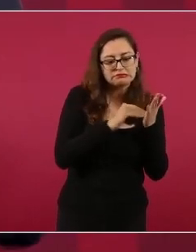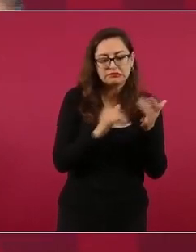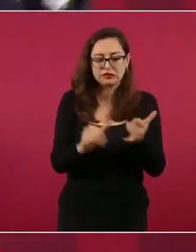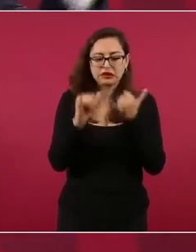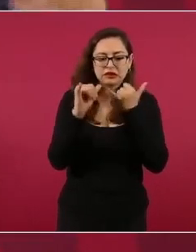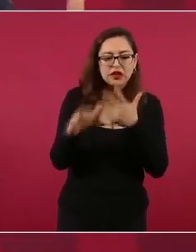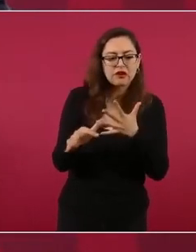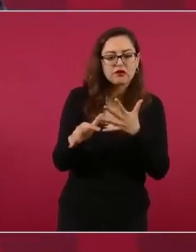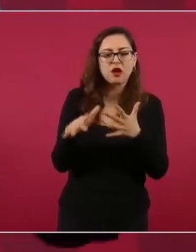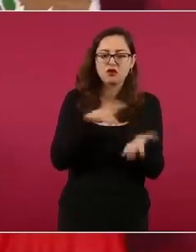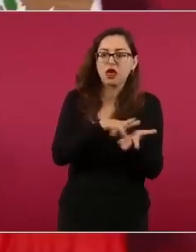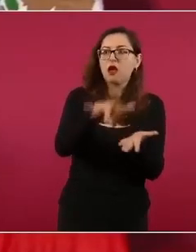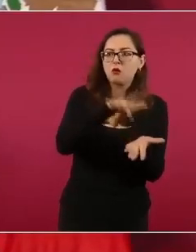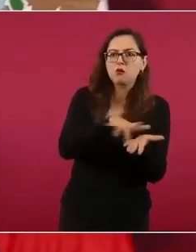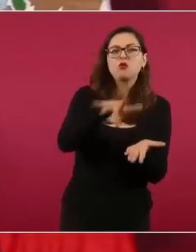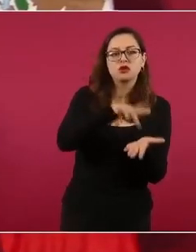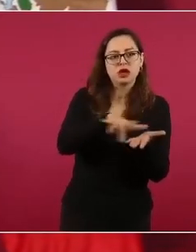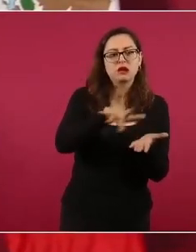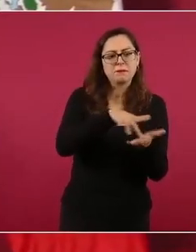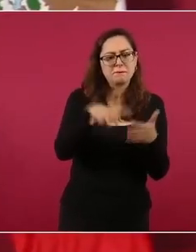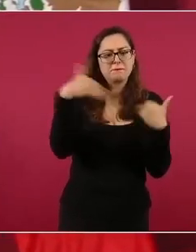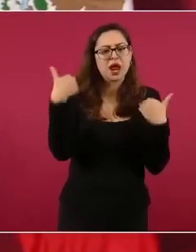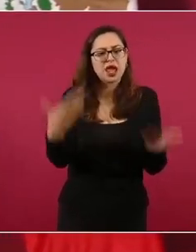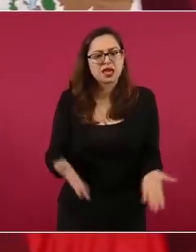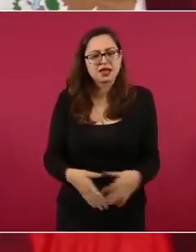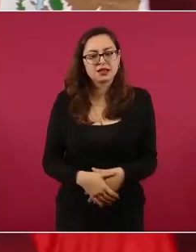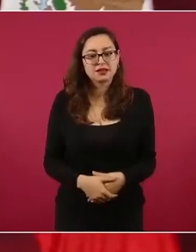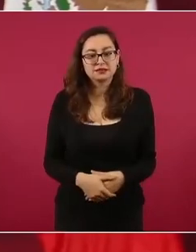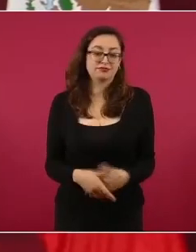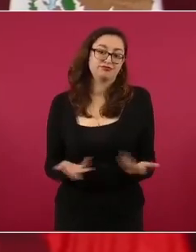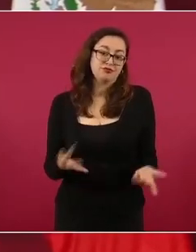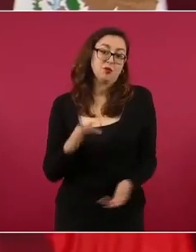Pues para seguir robando,